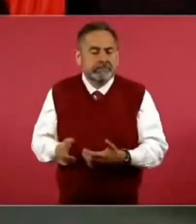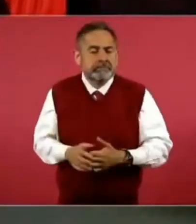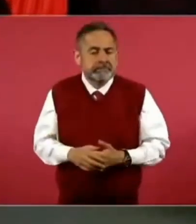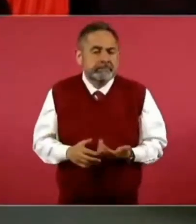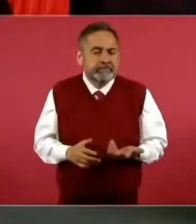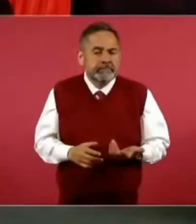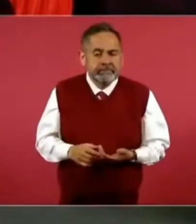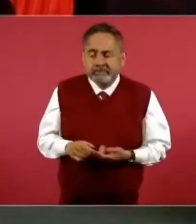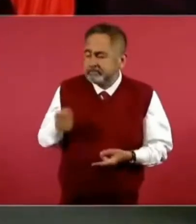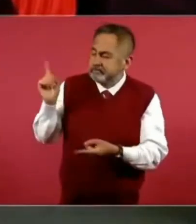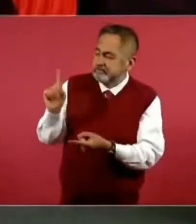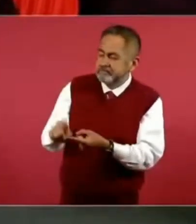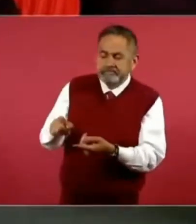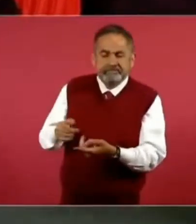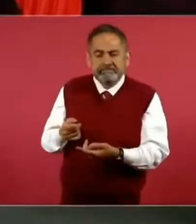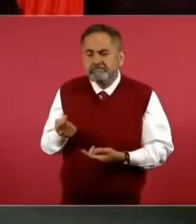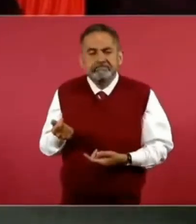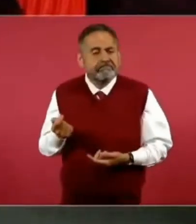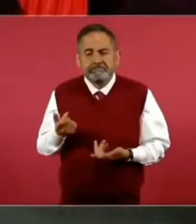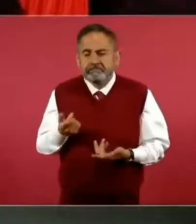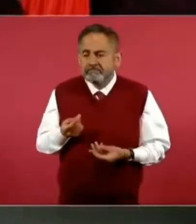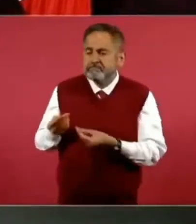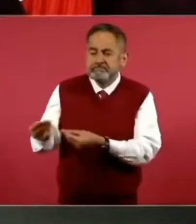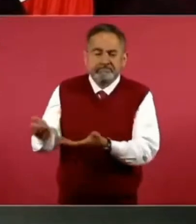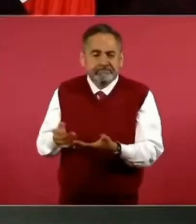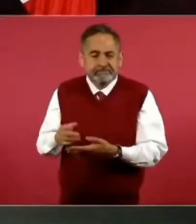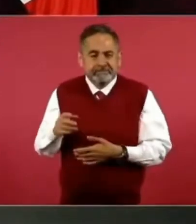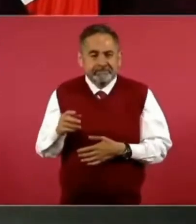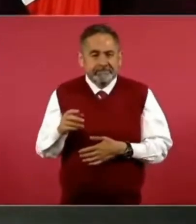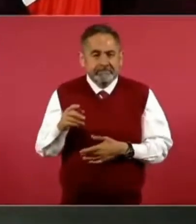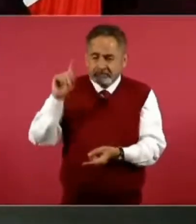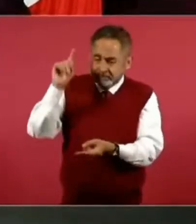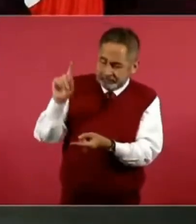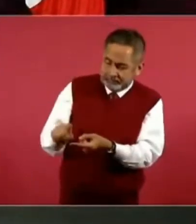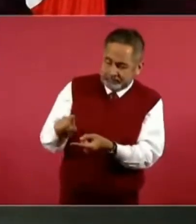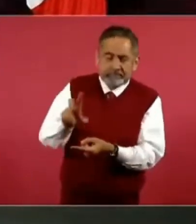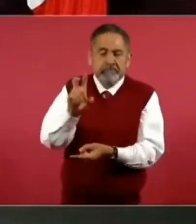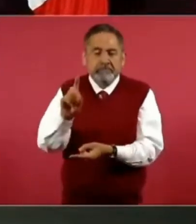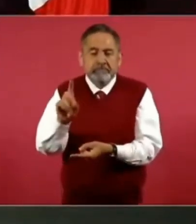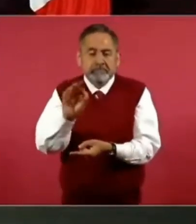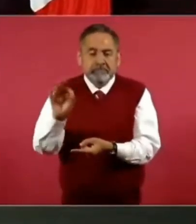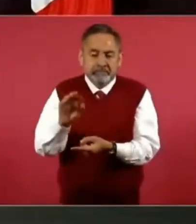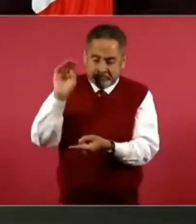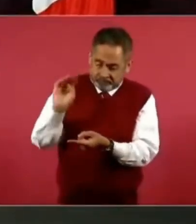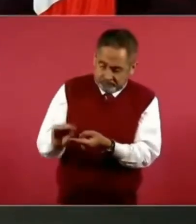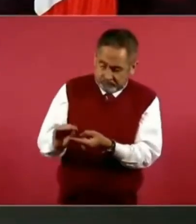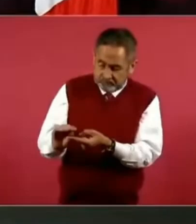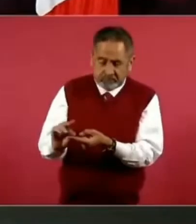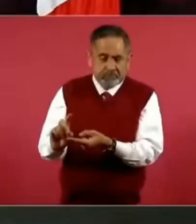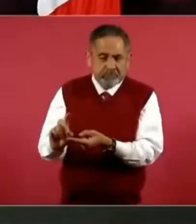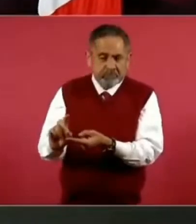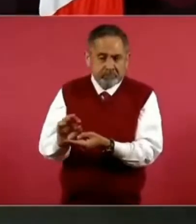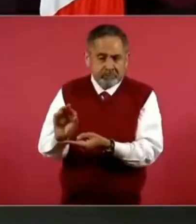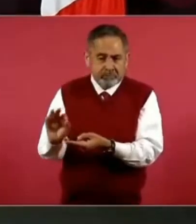iba a alcanzar el 30% de su salario.